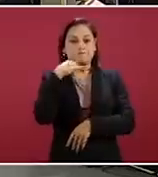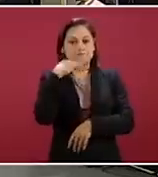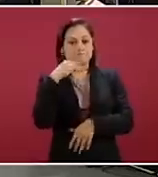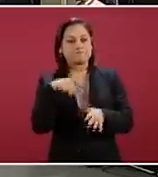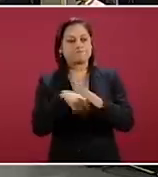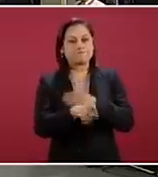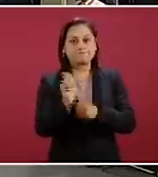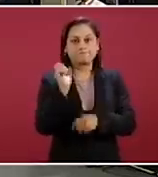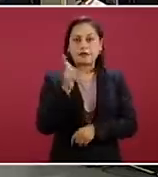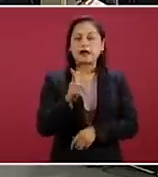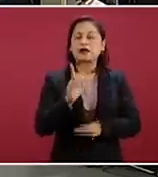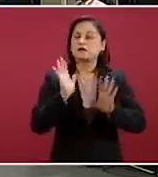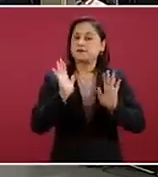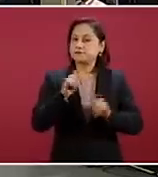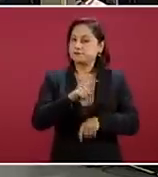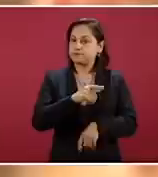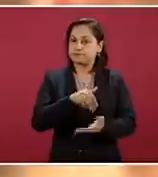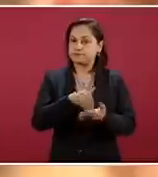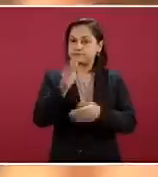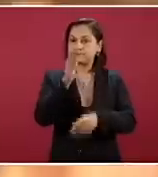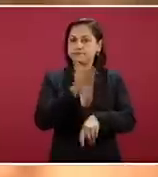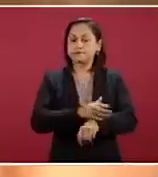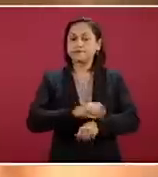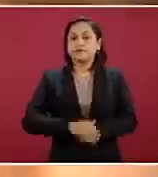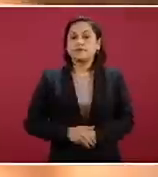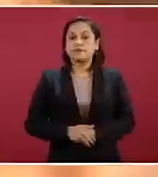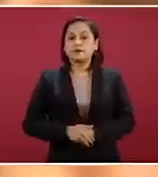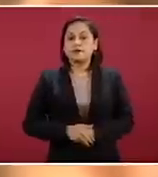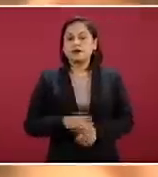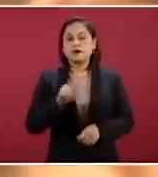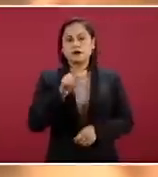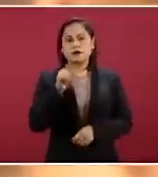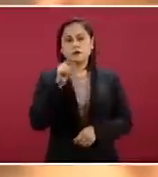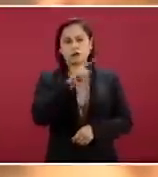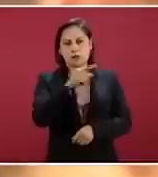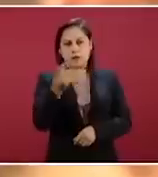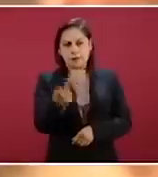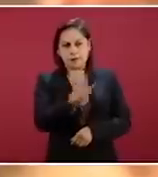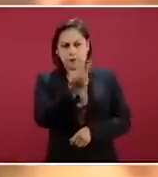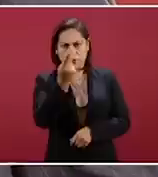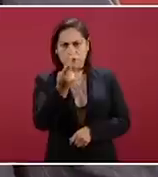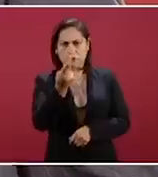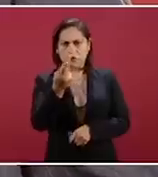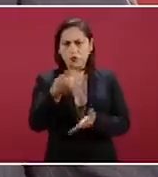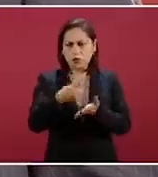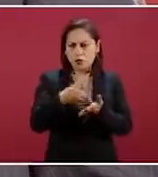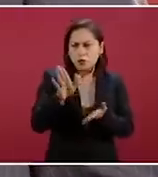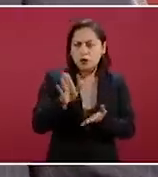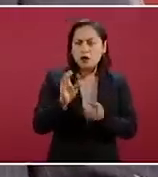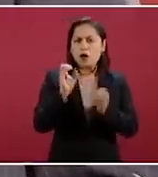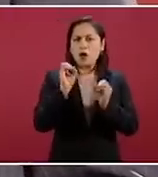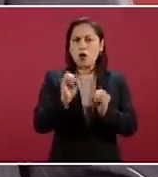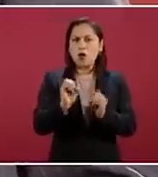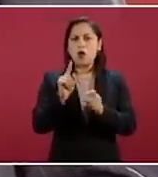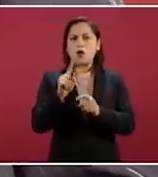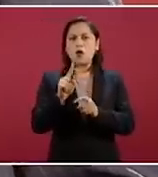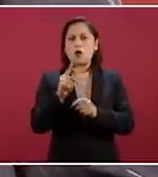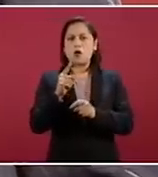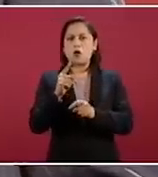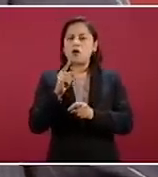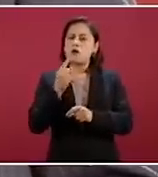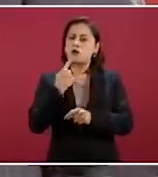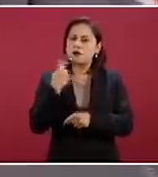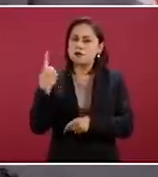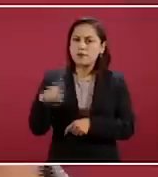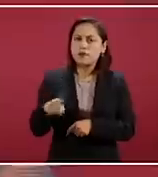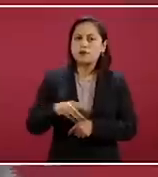asuntos no han tenido reportes, no han despedido a nadie? Tenemos, claro que sí tenemos. Tenemos, y